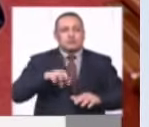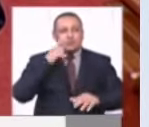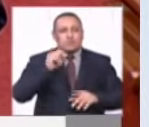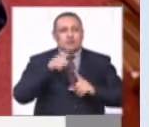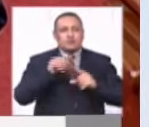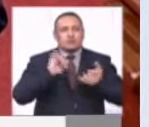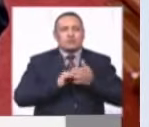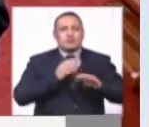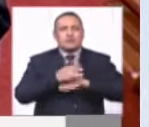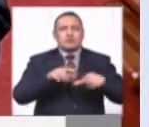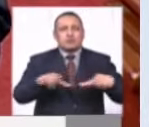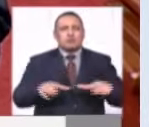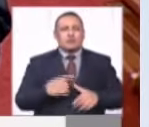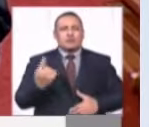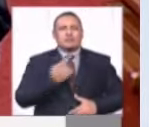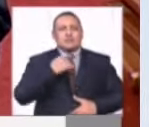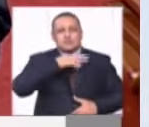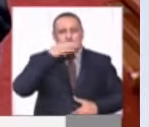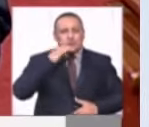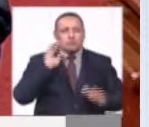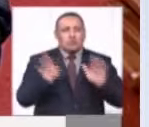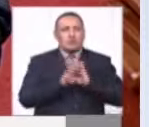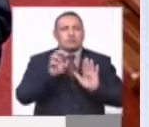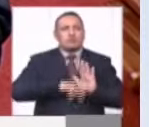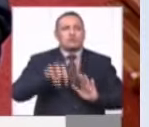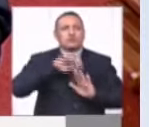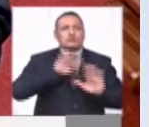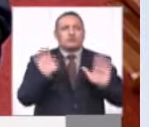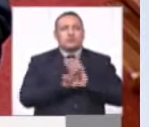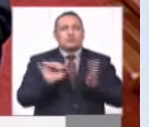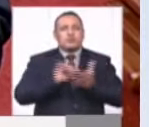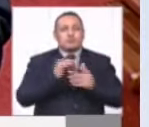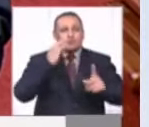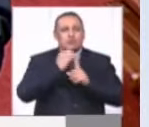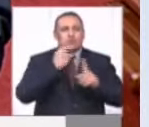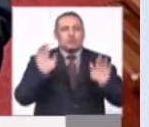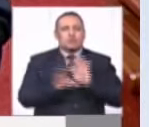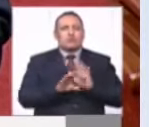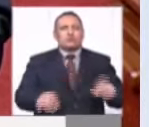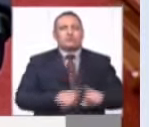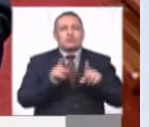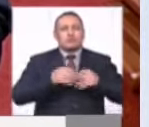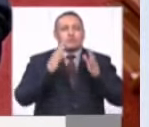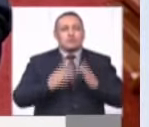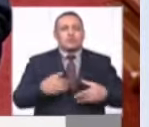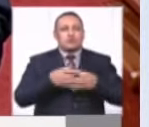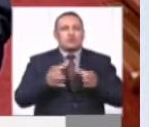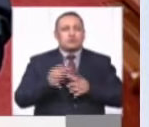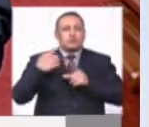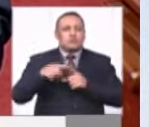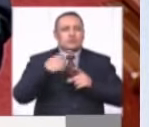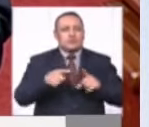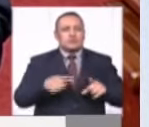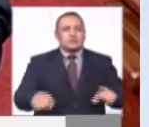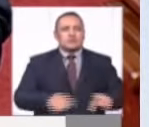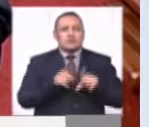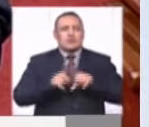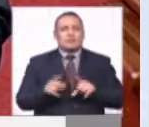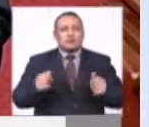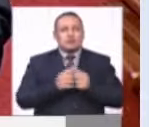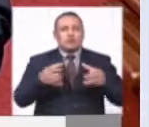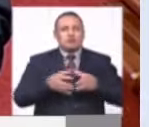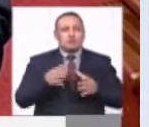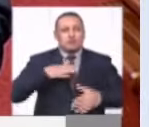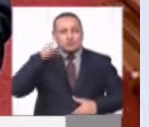para intervenir en el mercado interno de drogas. Este proyecto tiene como objeto formar equipos multidisciplinarios de la